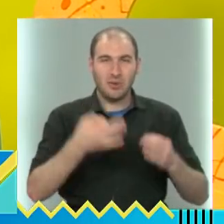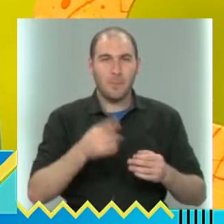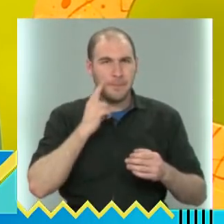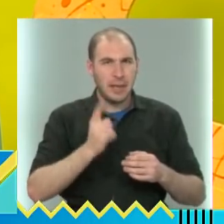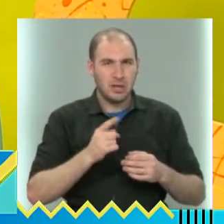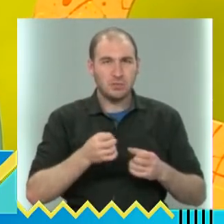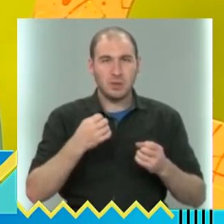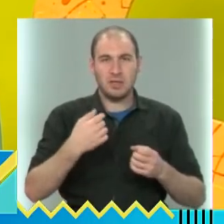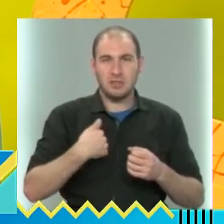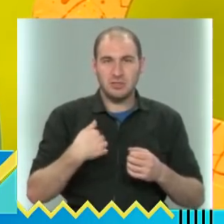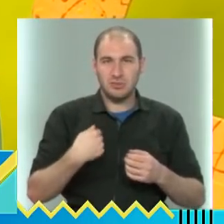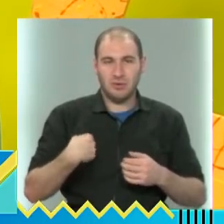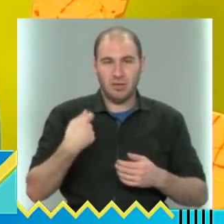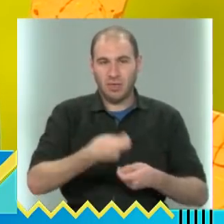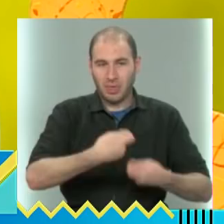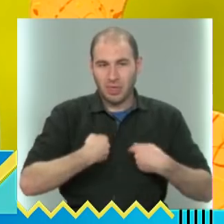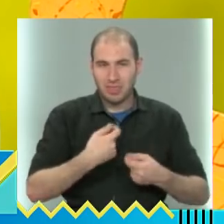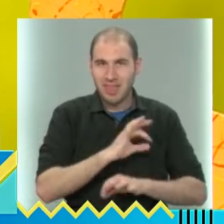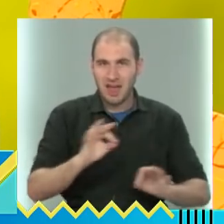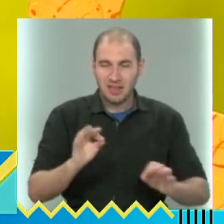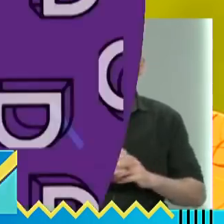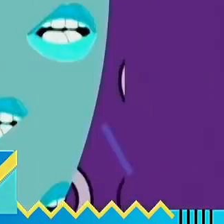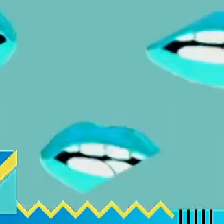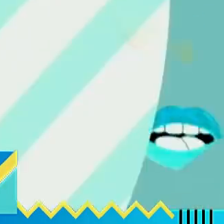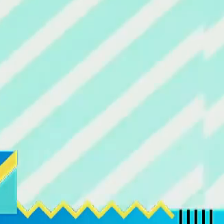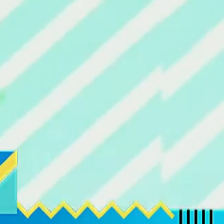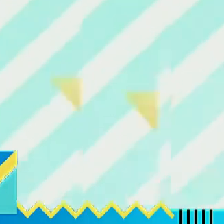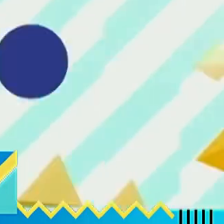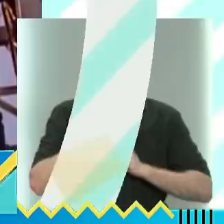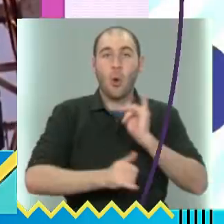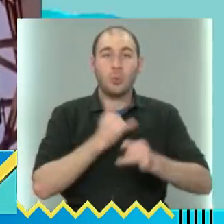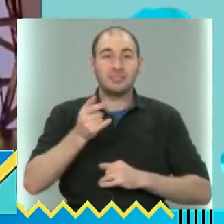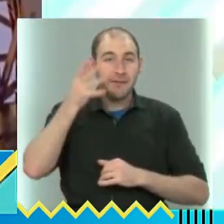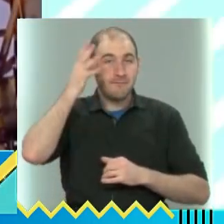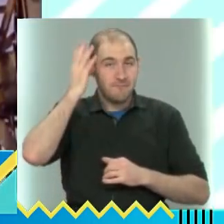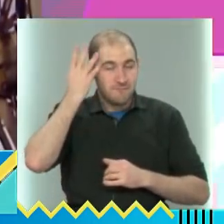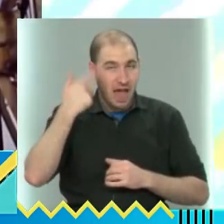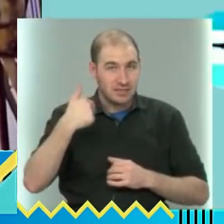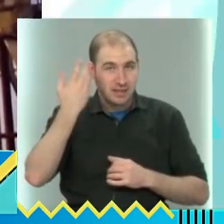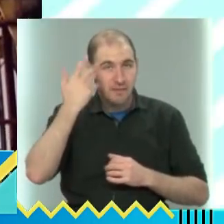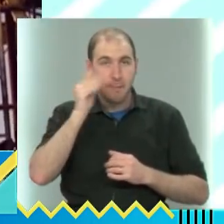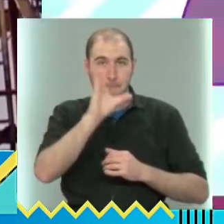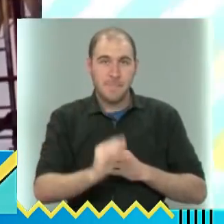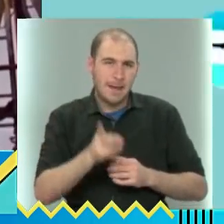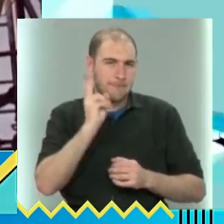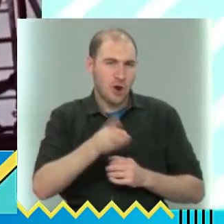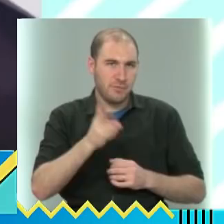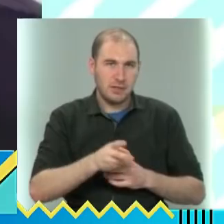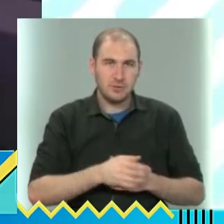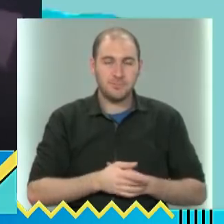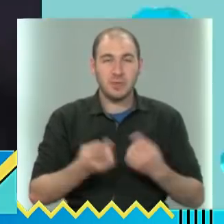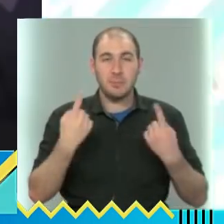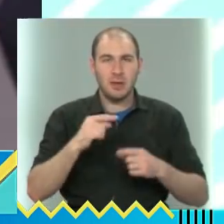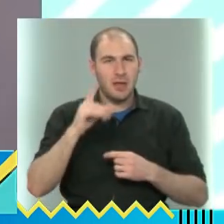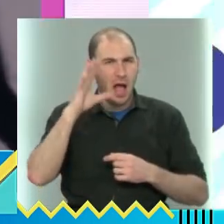riesgos cuando yo no tengo que poner nada a cambio. Por ejemplo, se menciona Francia como uno de los principales países que ha prohibido la actividad, pero